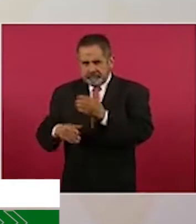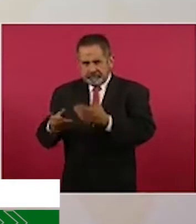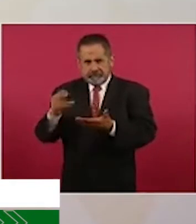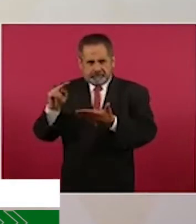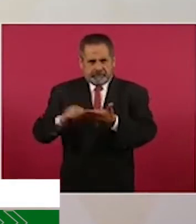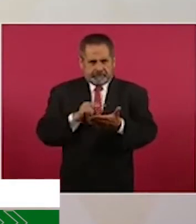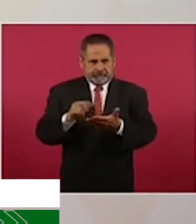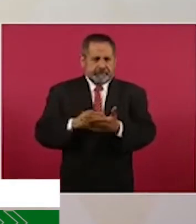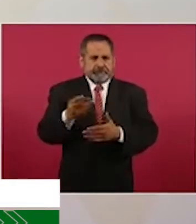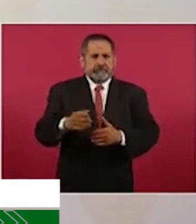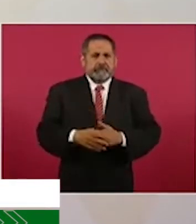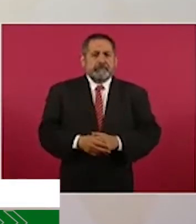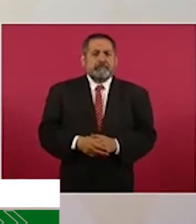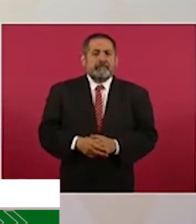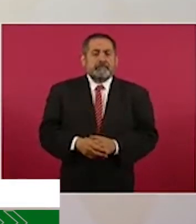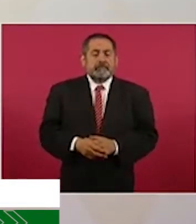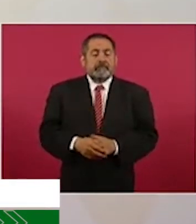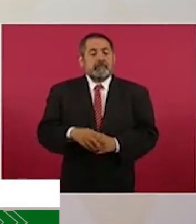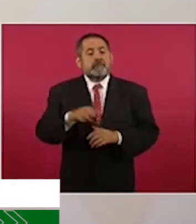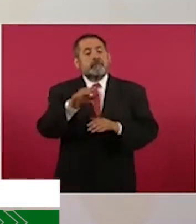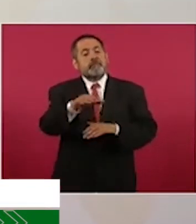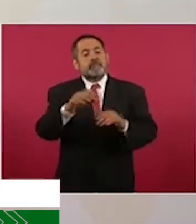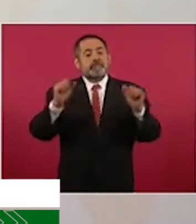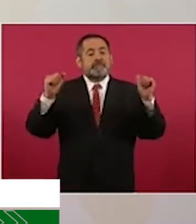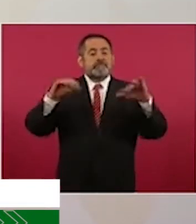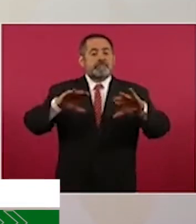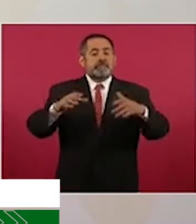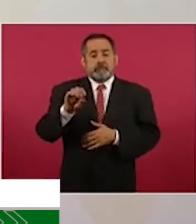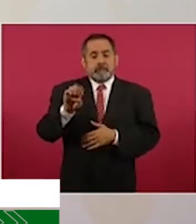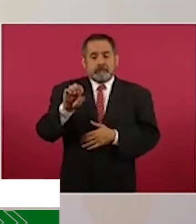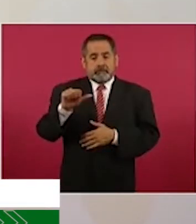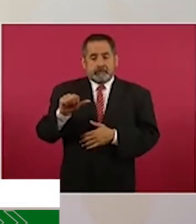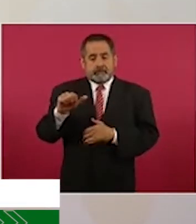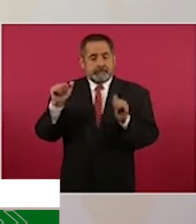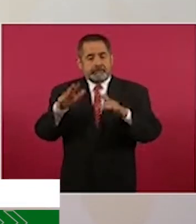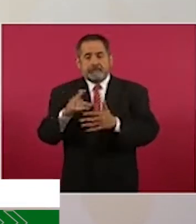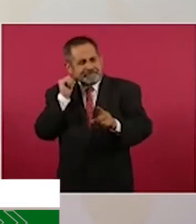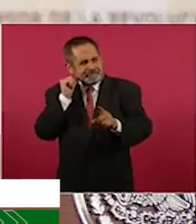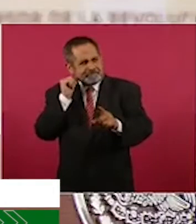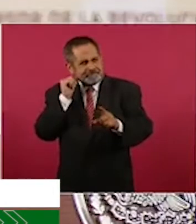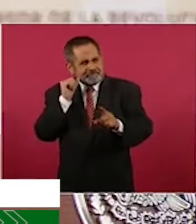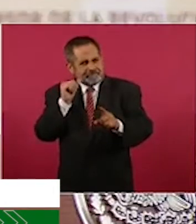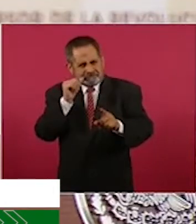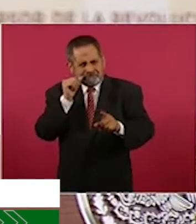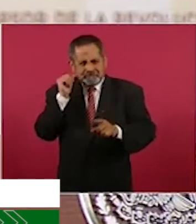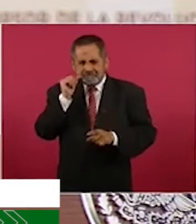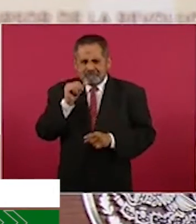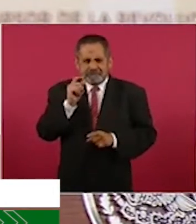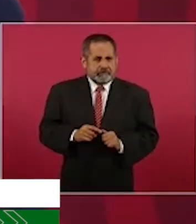las Américas. Lo de la cumbre estamos esperando. Ayer un